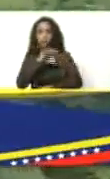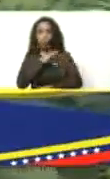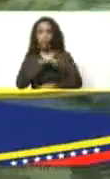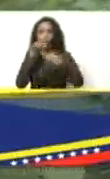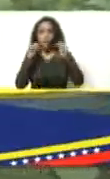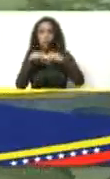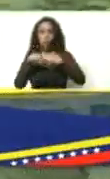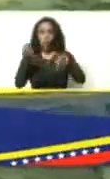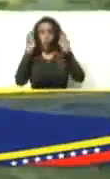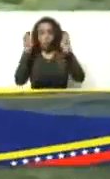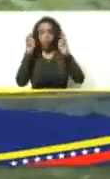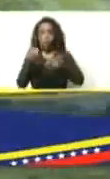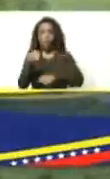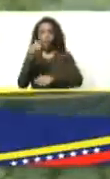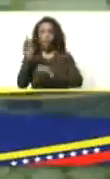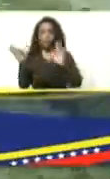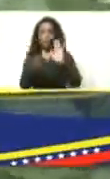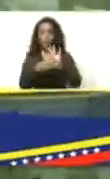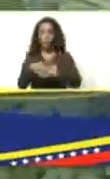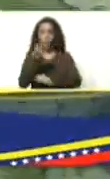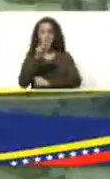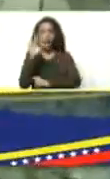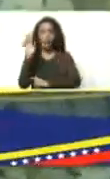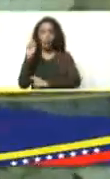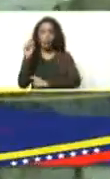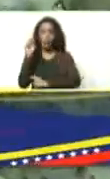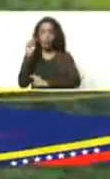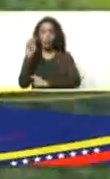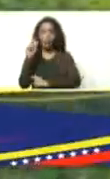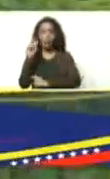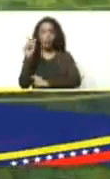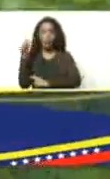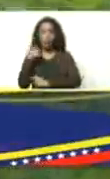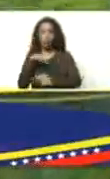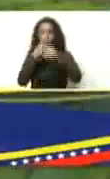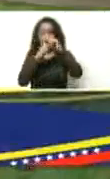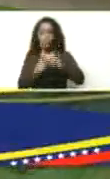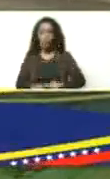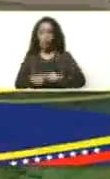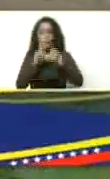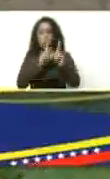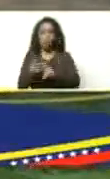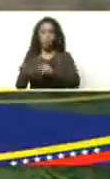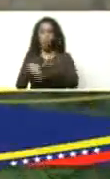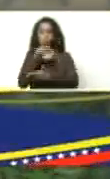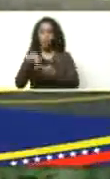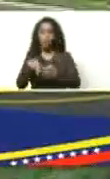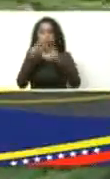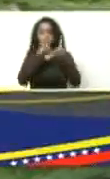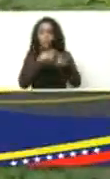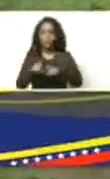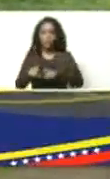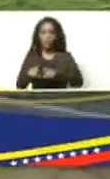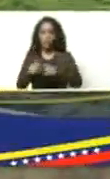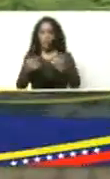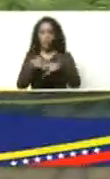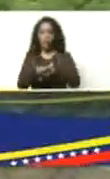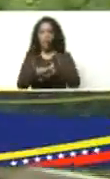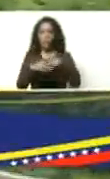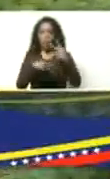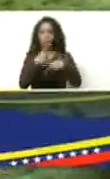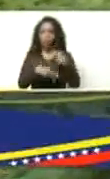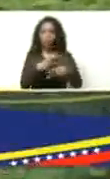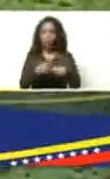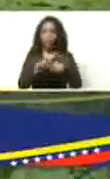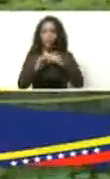en el marco de las 3R.net, nos sumamos al Programa Nacional de Granjas Escuelas Integrales Productivas,